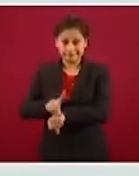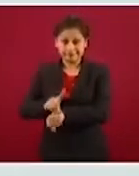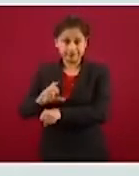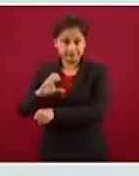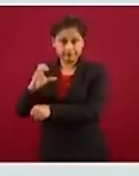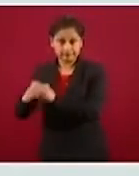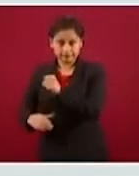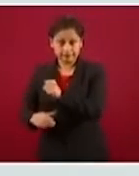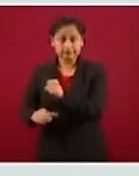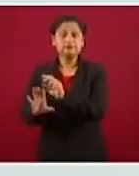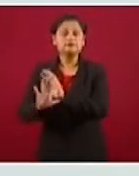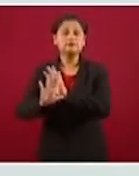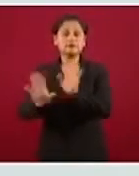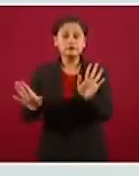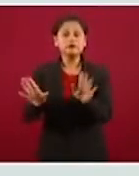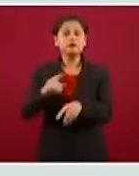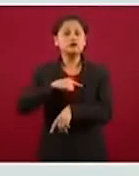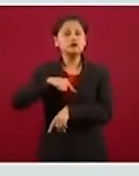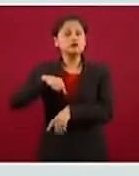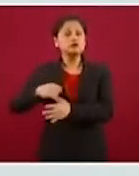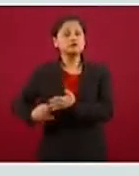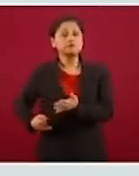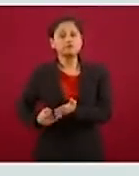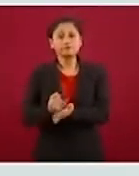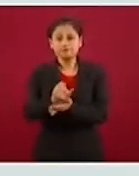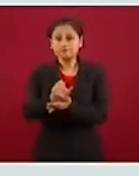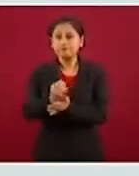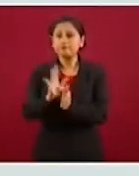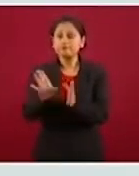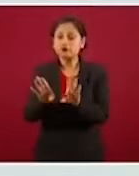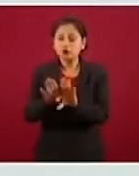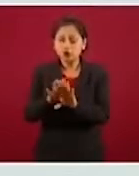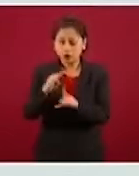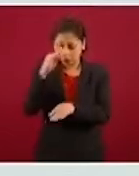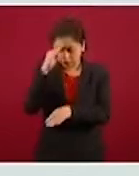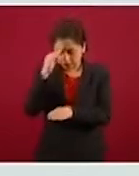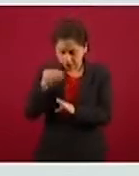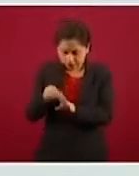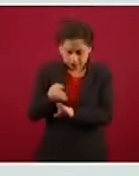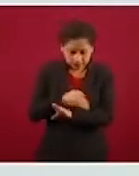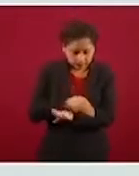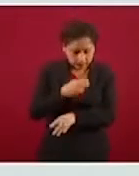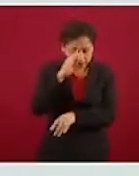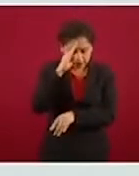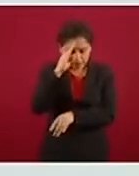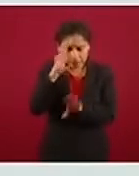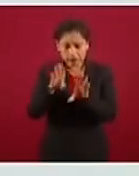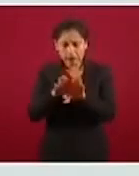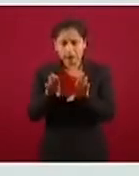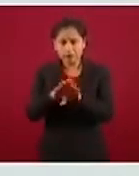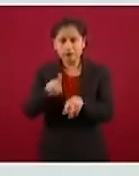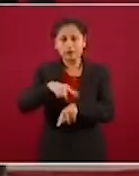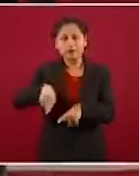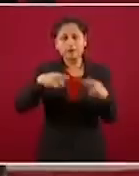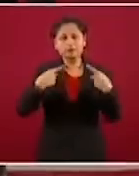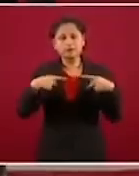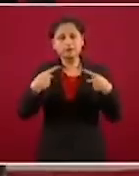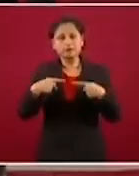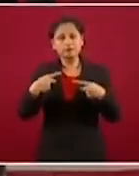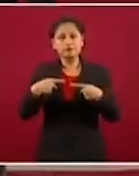tener ya una liberación calculada razonada de la actividad social y económica